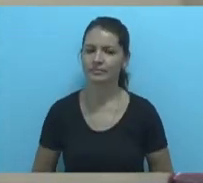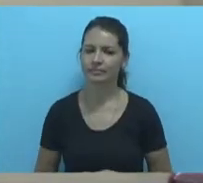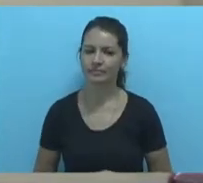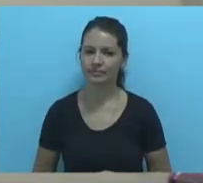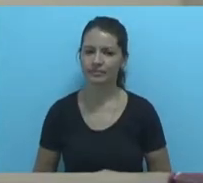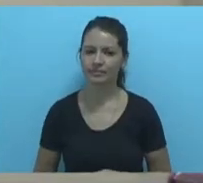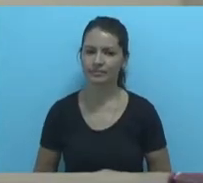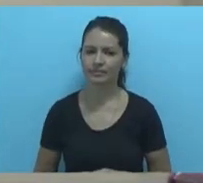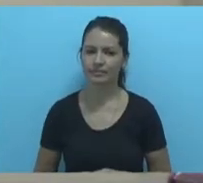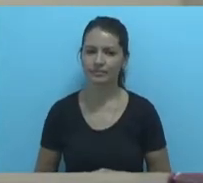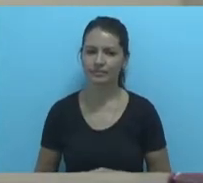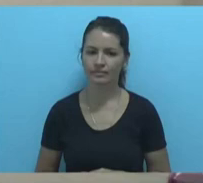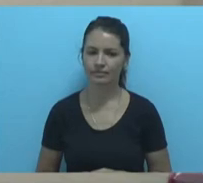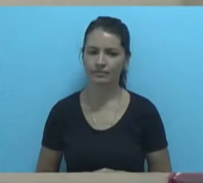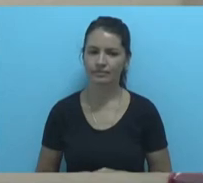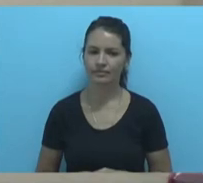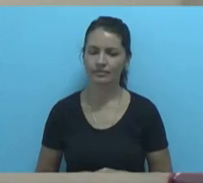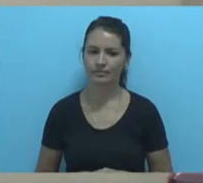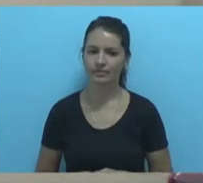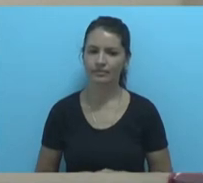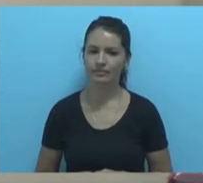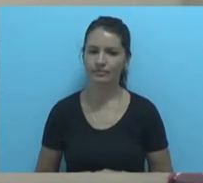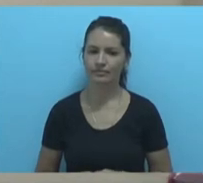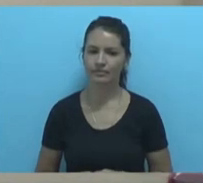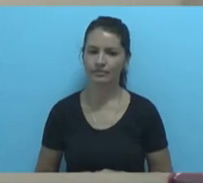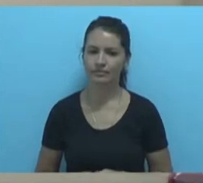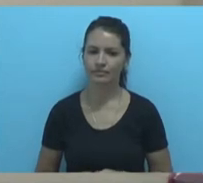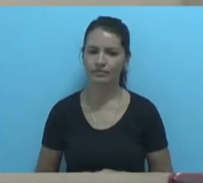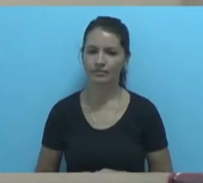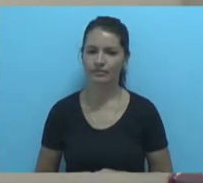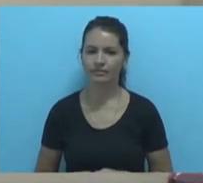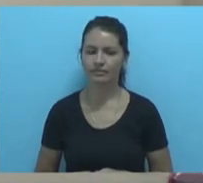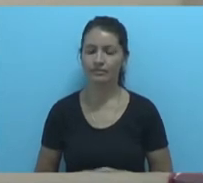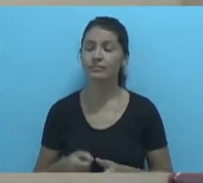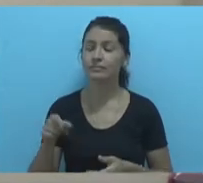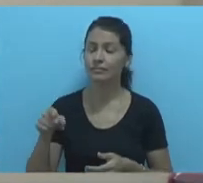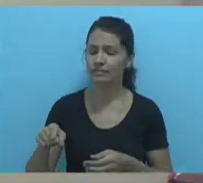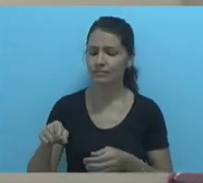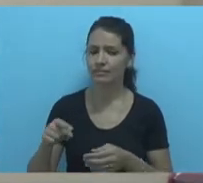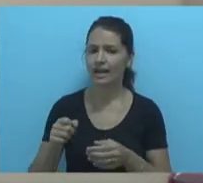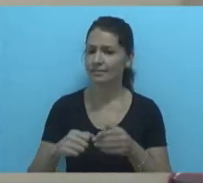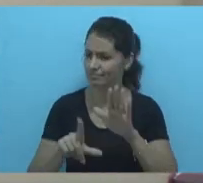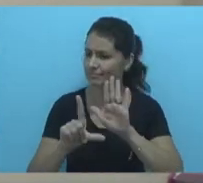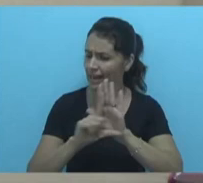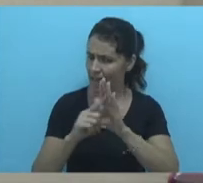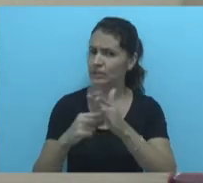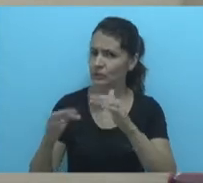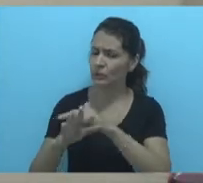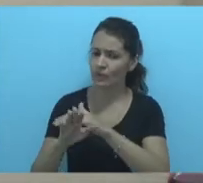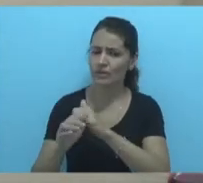poniendo como hito central la sanción de la ordenanza en la ciudad de